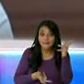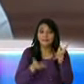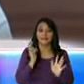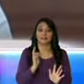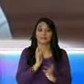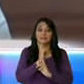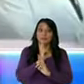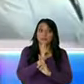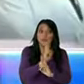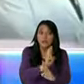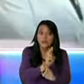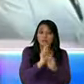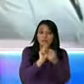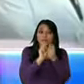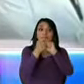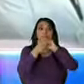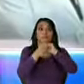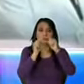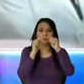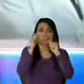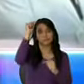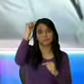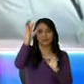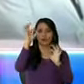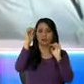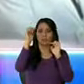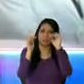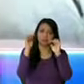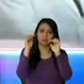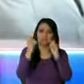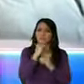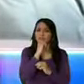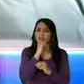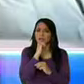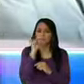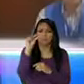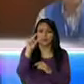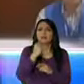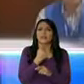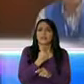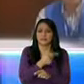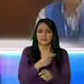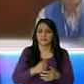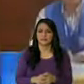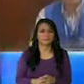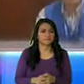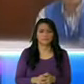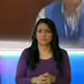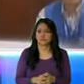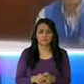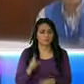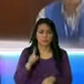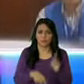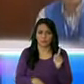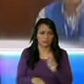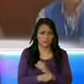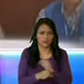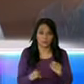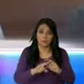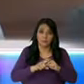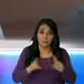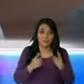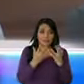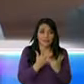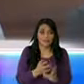estos resultados cambien de forma relevante con lo poco que falta por escrutar. No es posible, pero lo que hay que esperar para